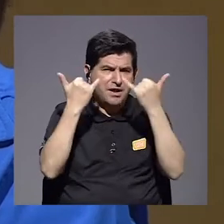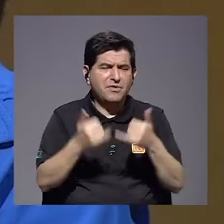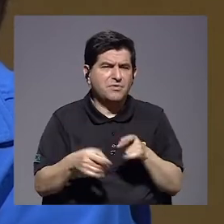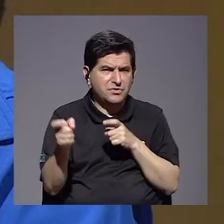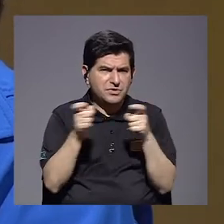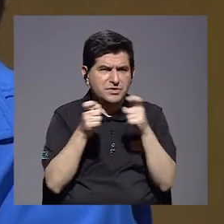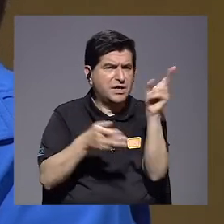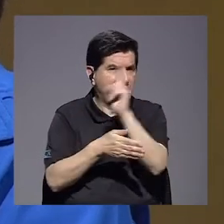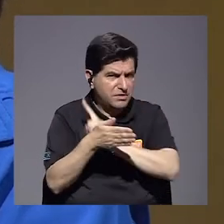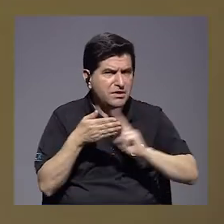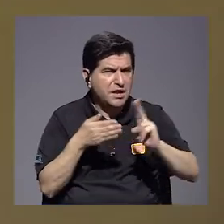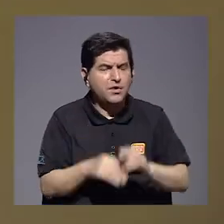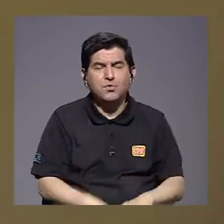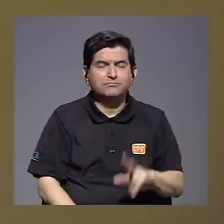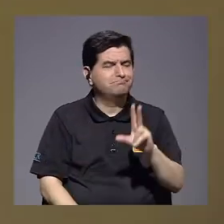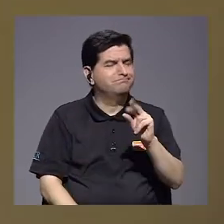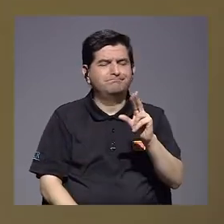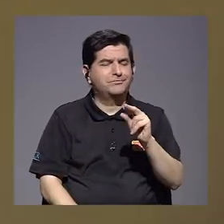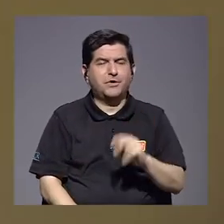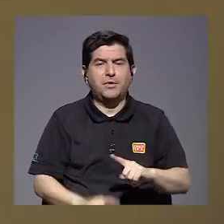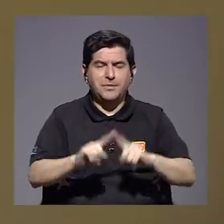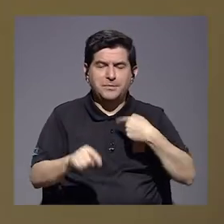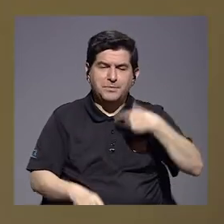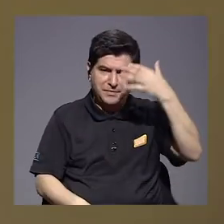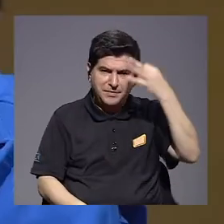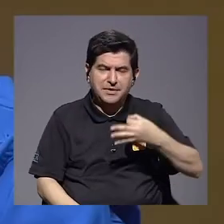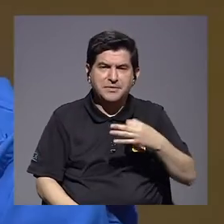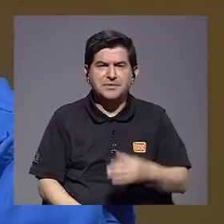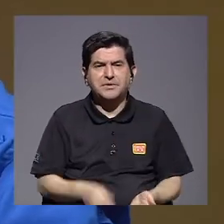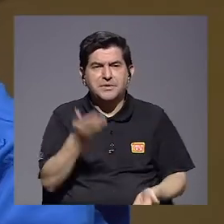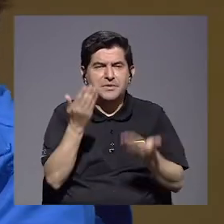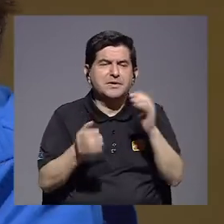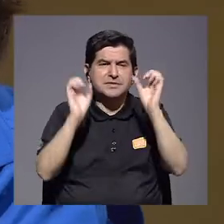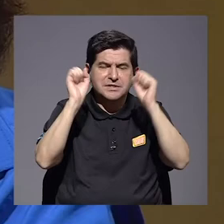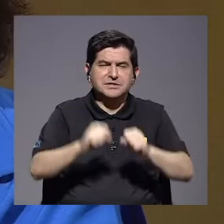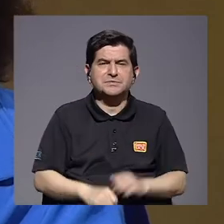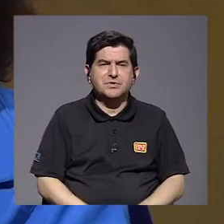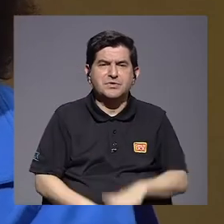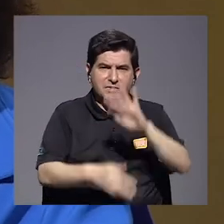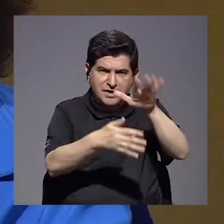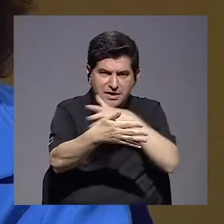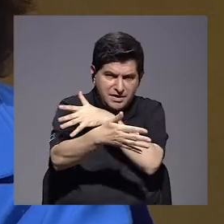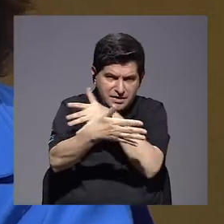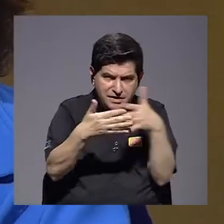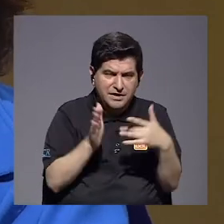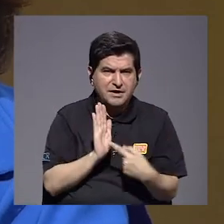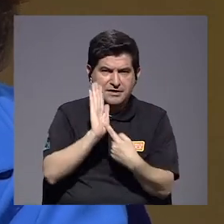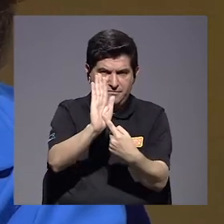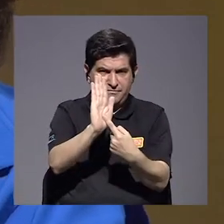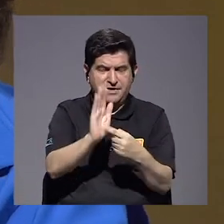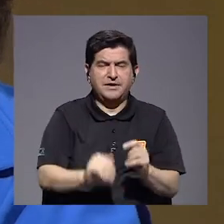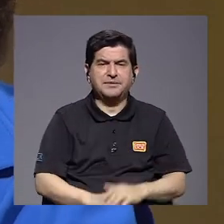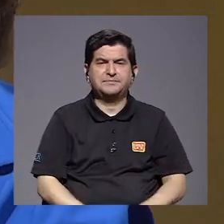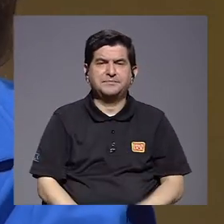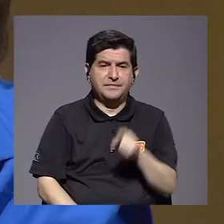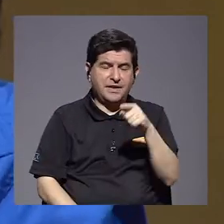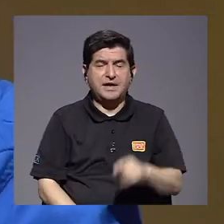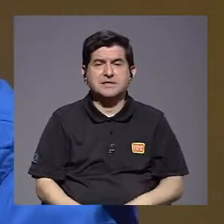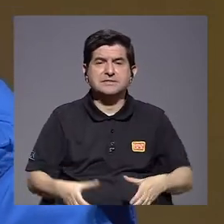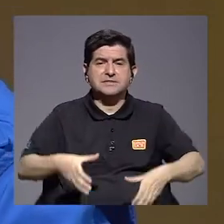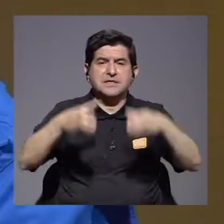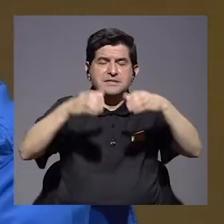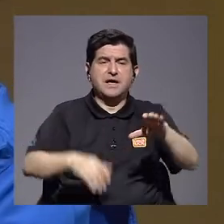usted eso con la administración universitaria pues para que no, se llegue a dar? Pues no, pero me parece eso que es. Aquí podemos ver esta gráfica y no sé si la querés mostrar, es el